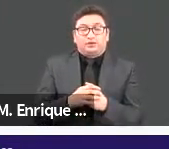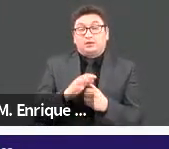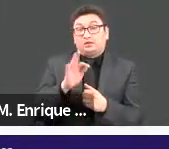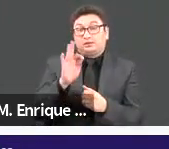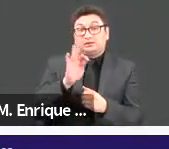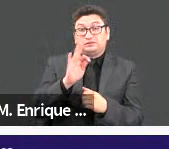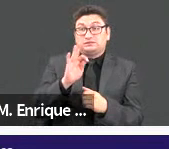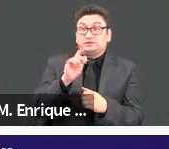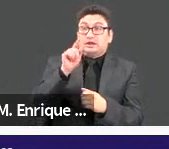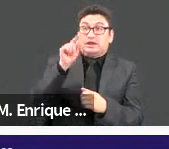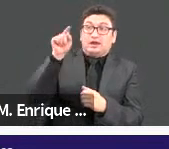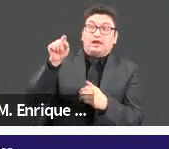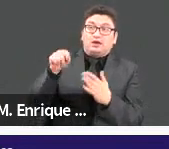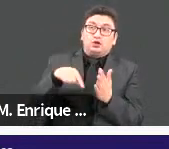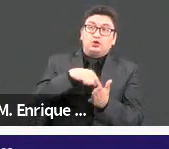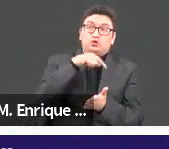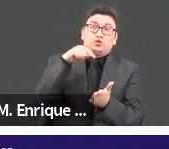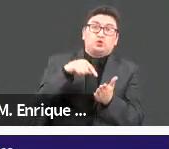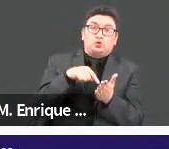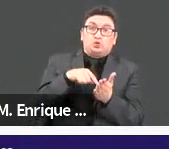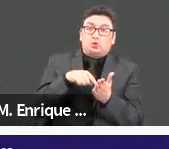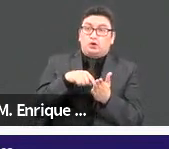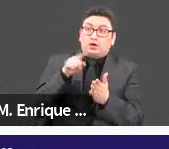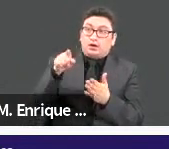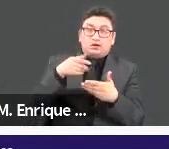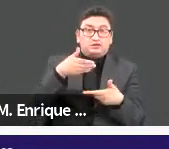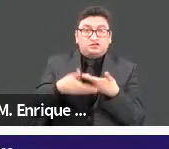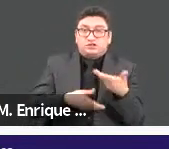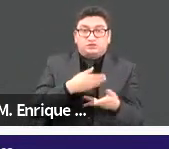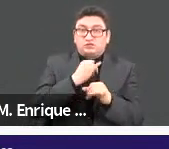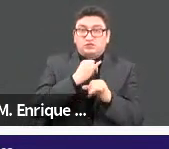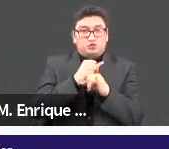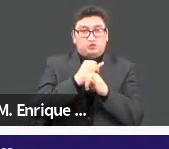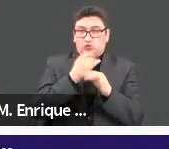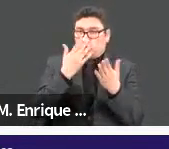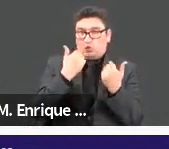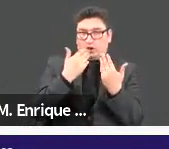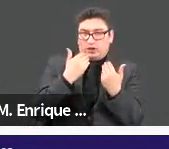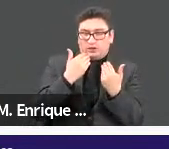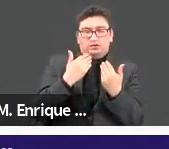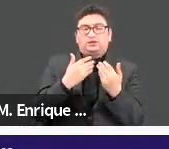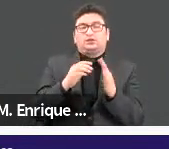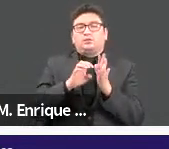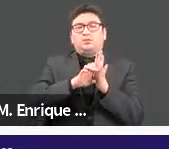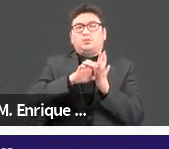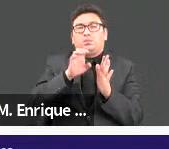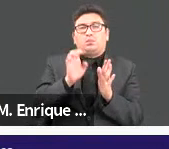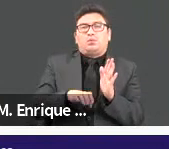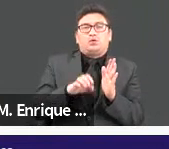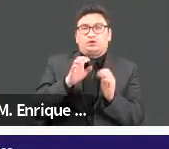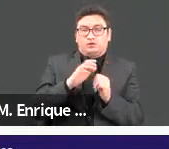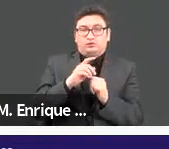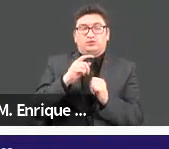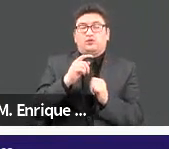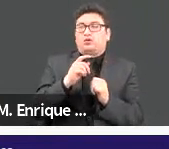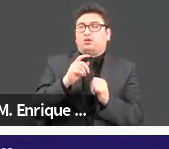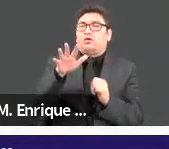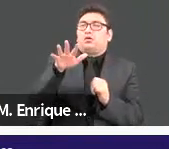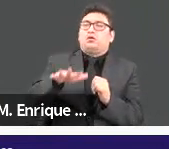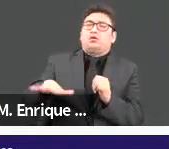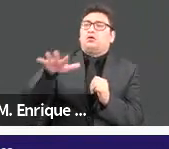un lugar donde no hay servicio de internet, ¿sí? Por ejemplo, que podríamos estar hablando